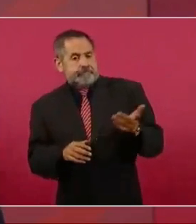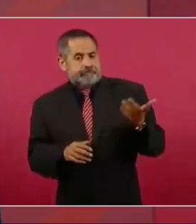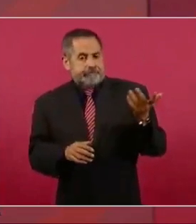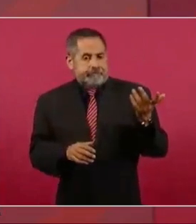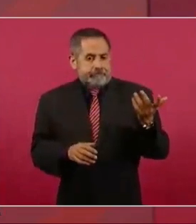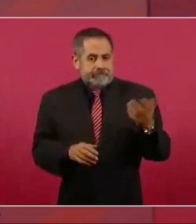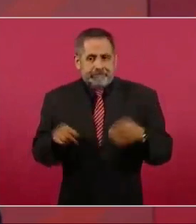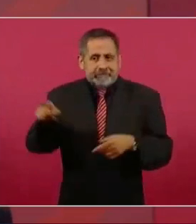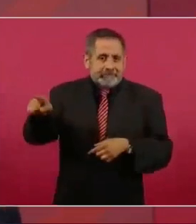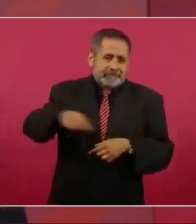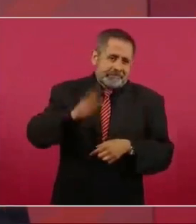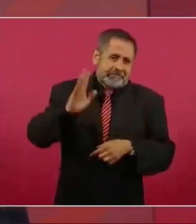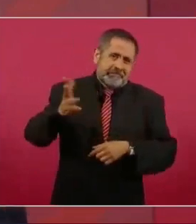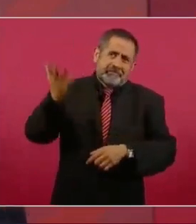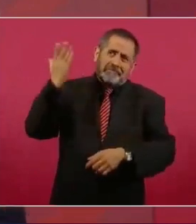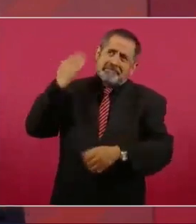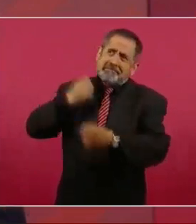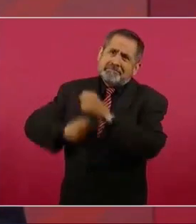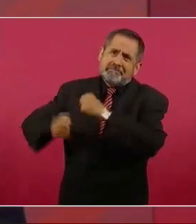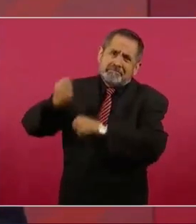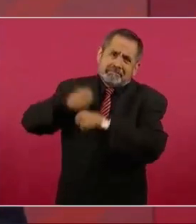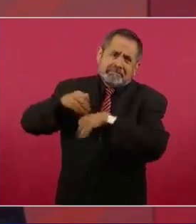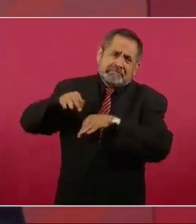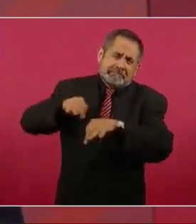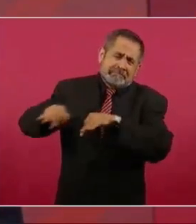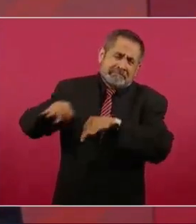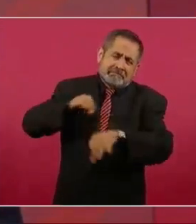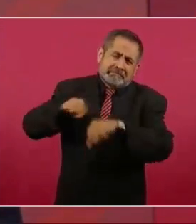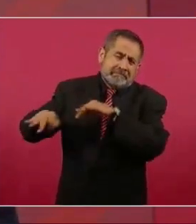como si no hubiesen trabajado ya toda su vida